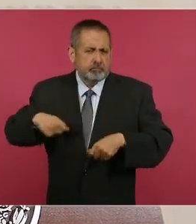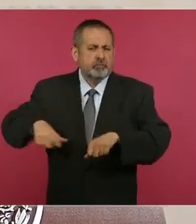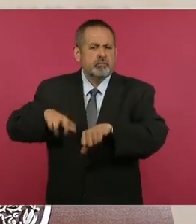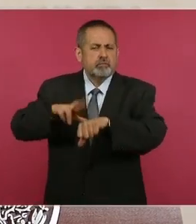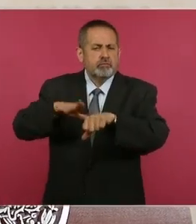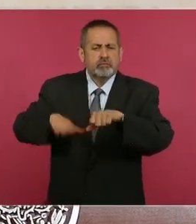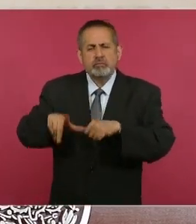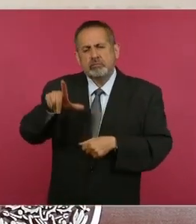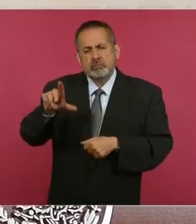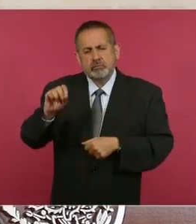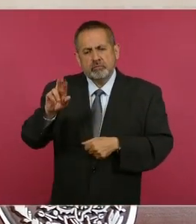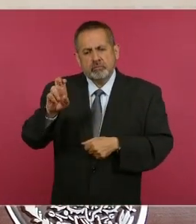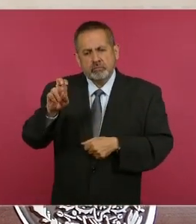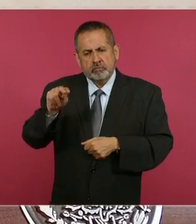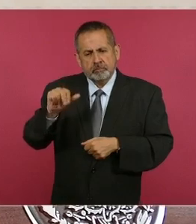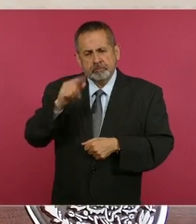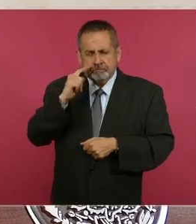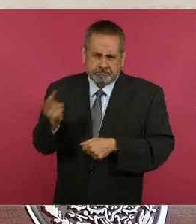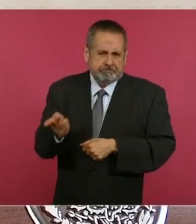y